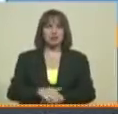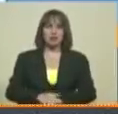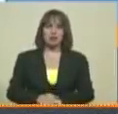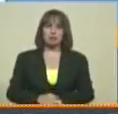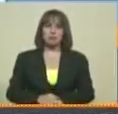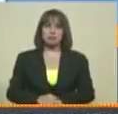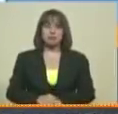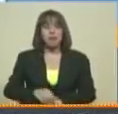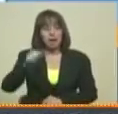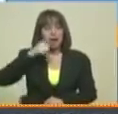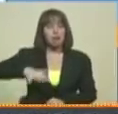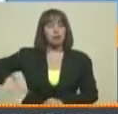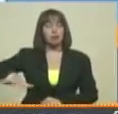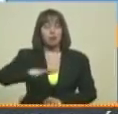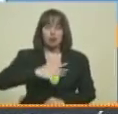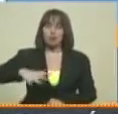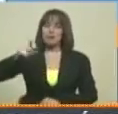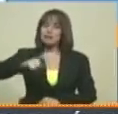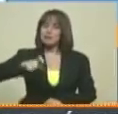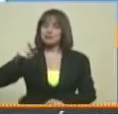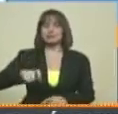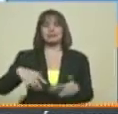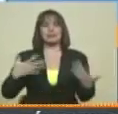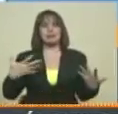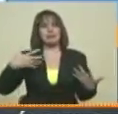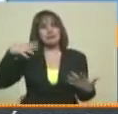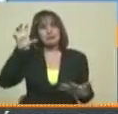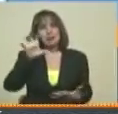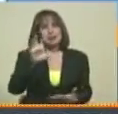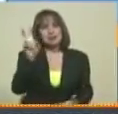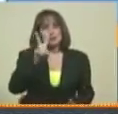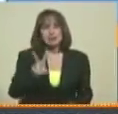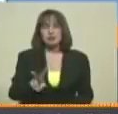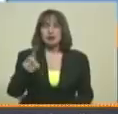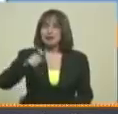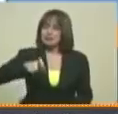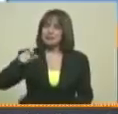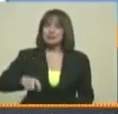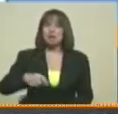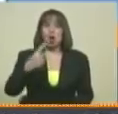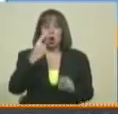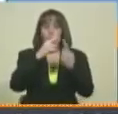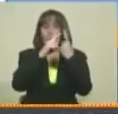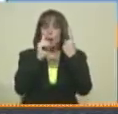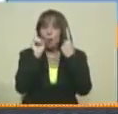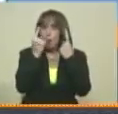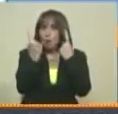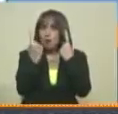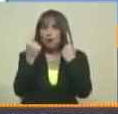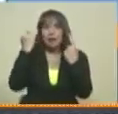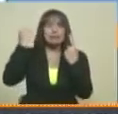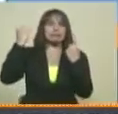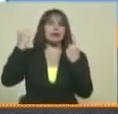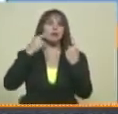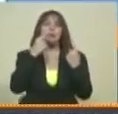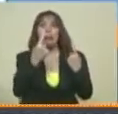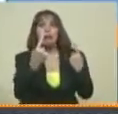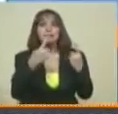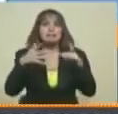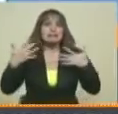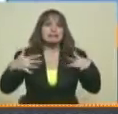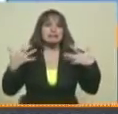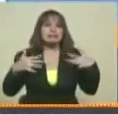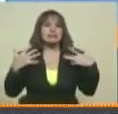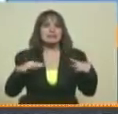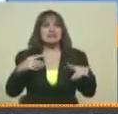quiere y que el país necesita. Esta es una de las ideas, se me chispoteó, Pero es